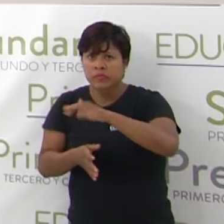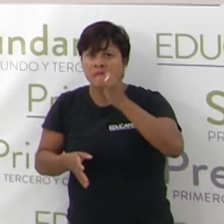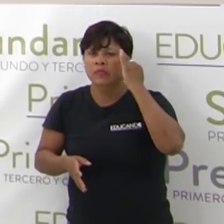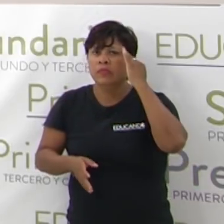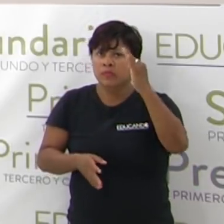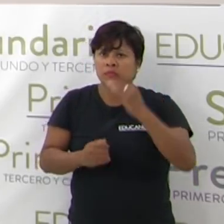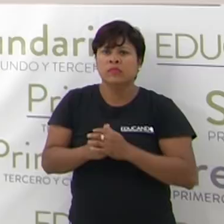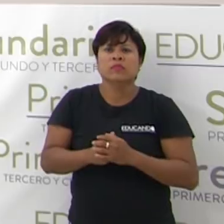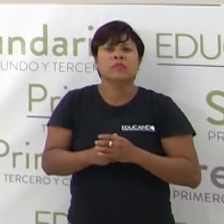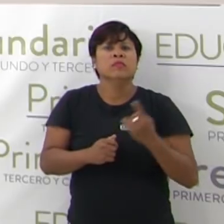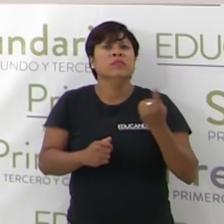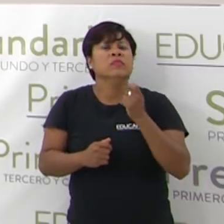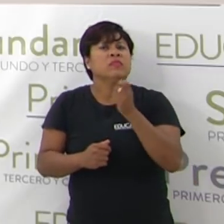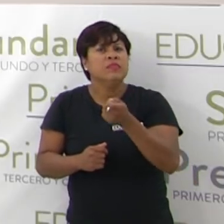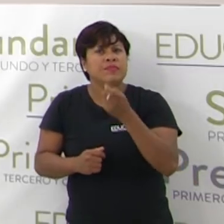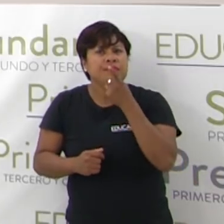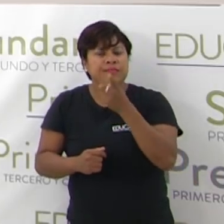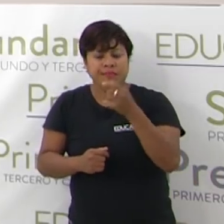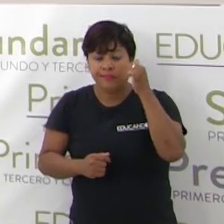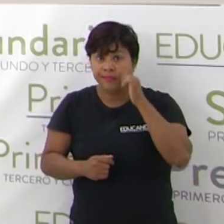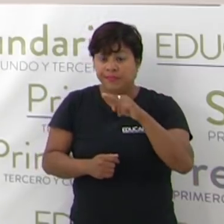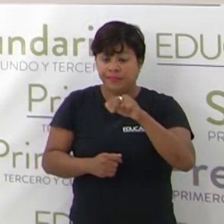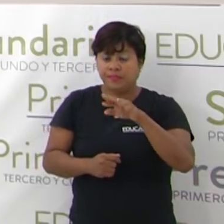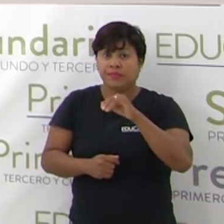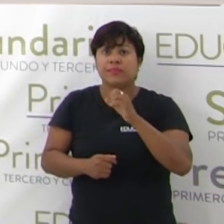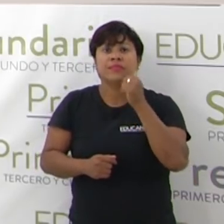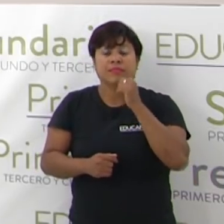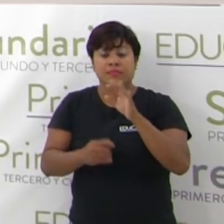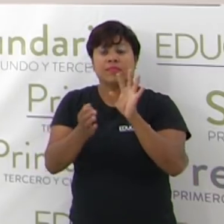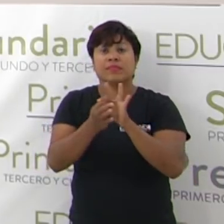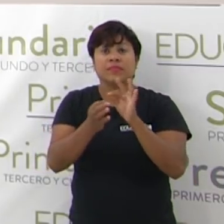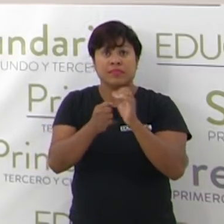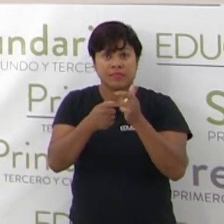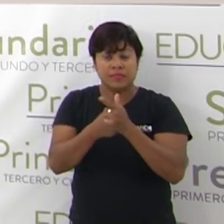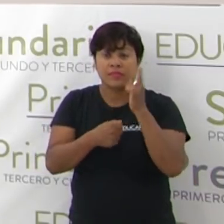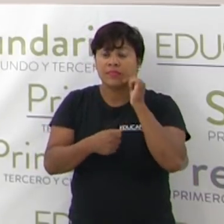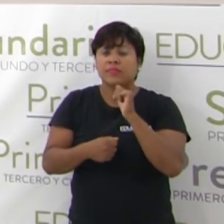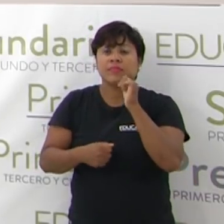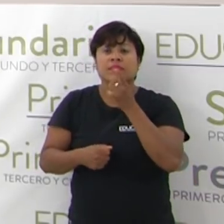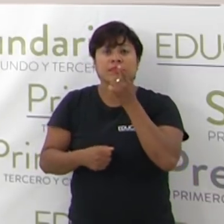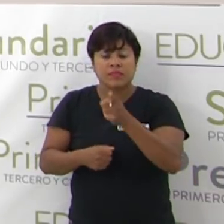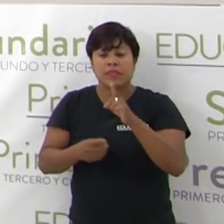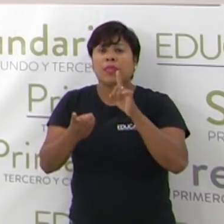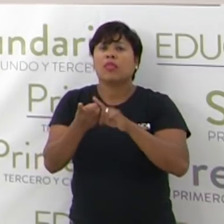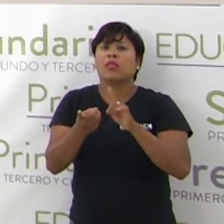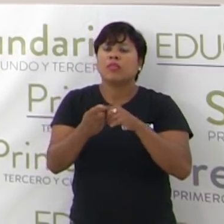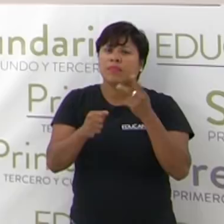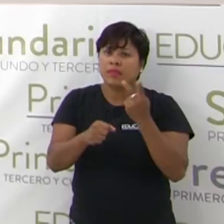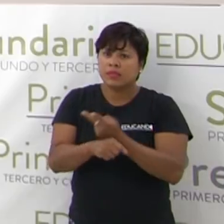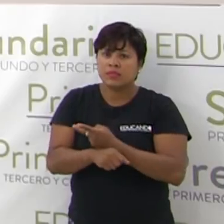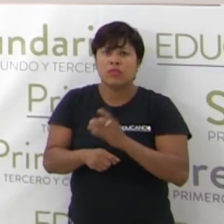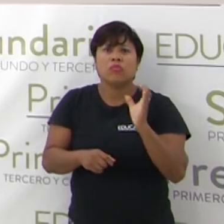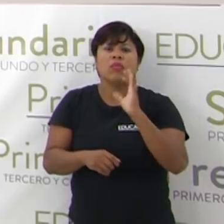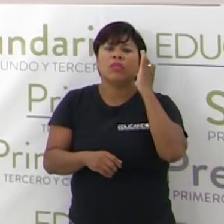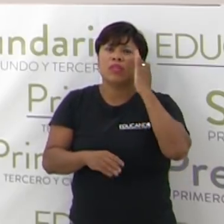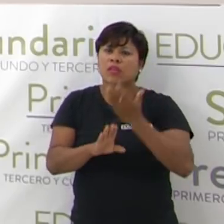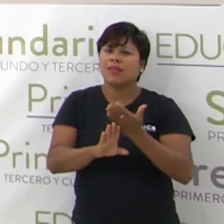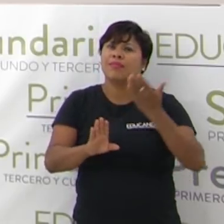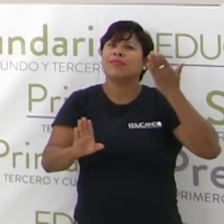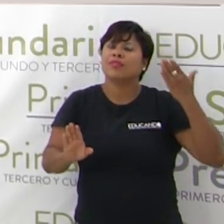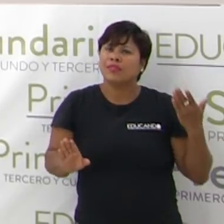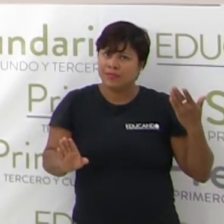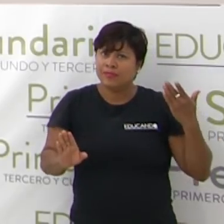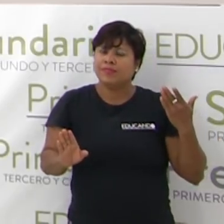¿Qué quiere decir? Que los narradores siempre que nos van a contar algo, nos van a decir en dónde ocurrió, hace cuánto tiempo